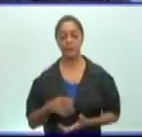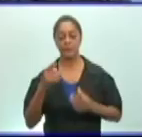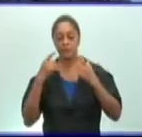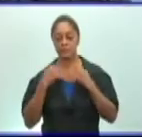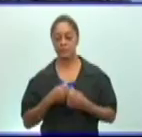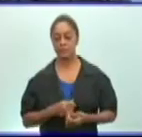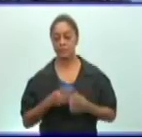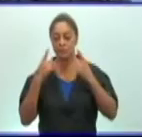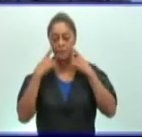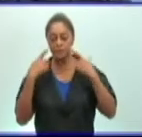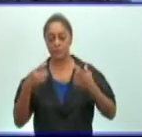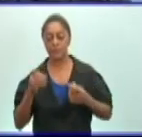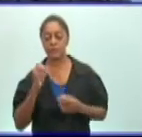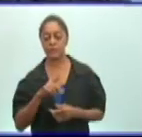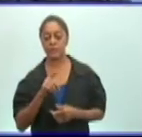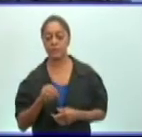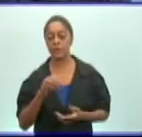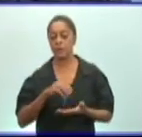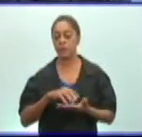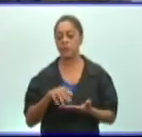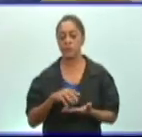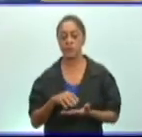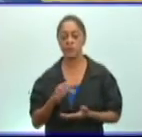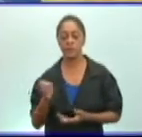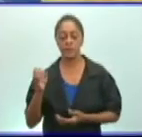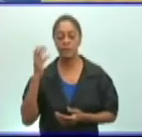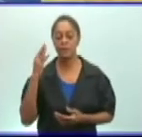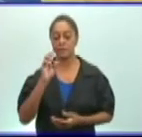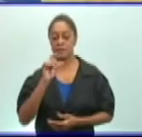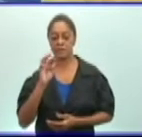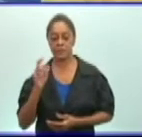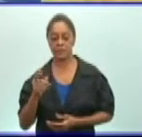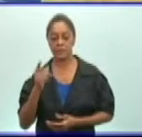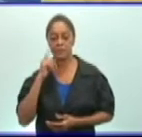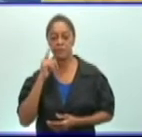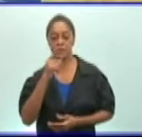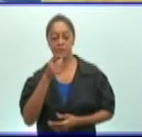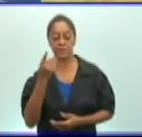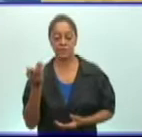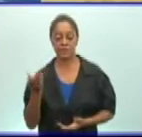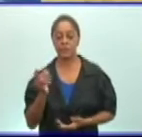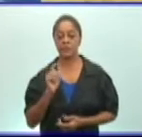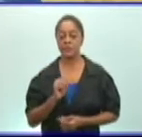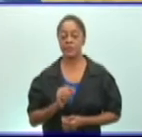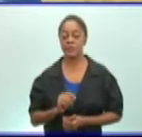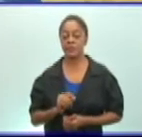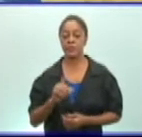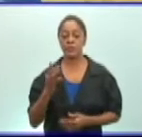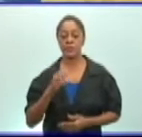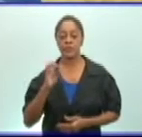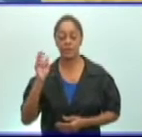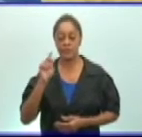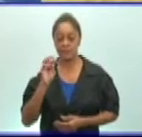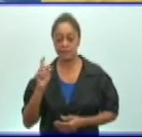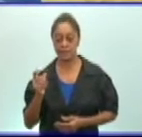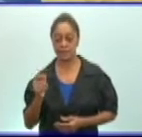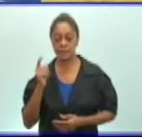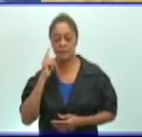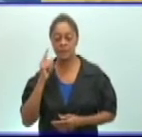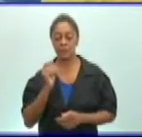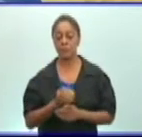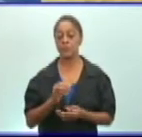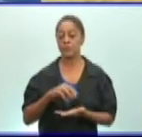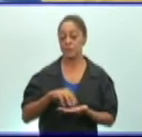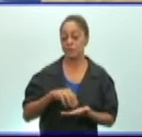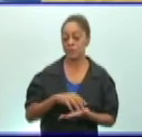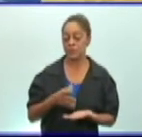importante que tengamos en cuenta dónde se encuentra ubicado Grecia. En pantalla ya está saliendo que Grecia la encontramos